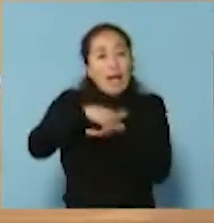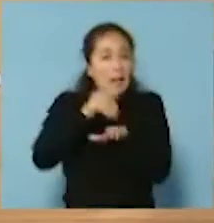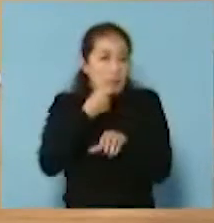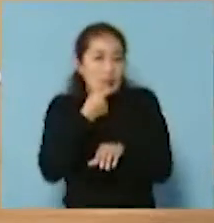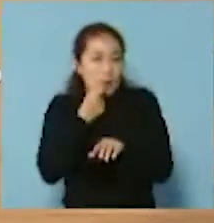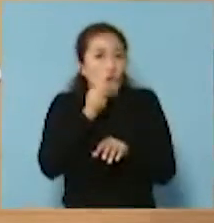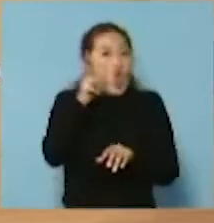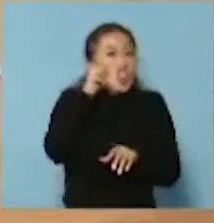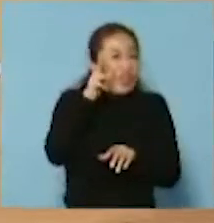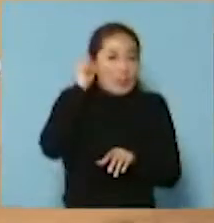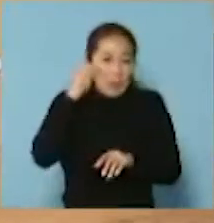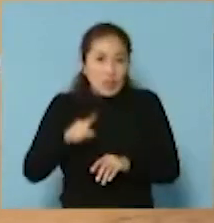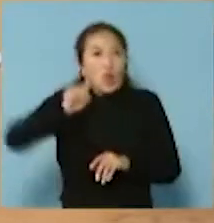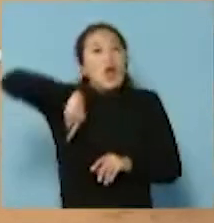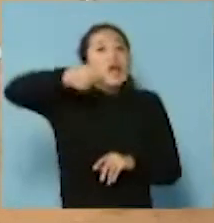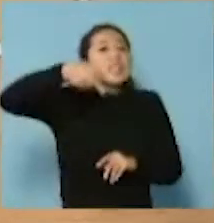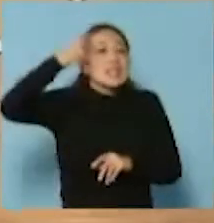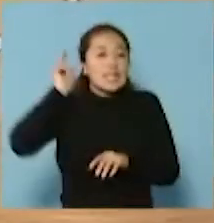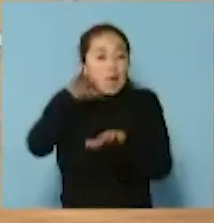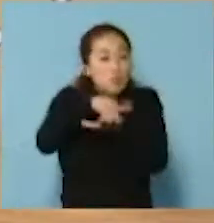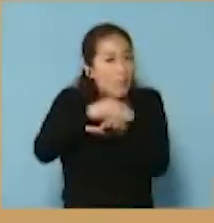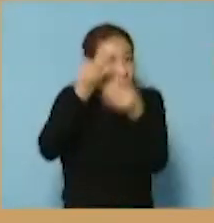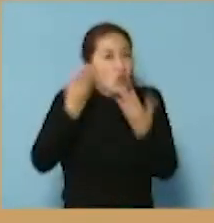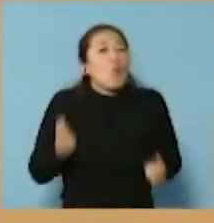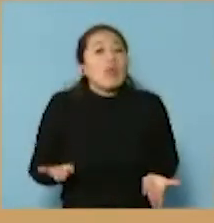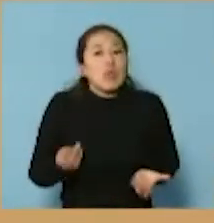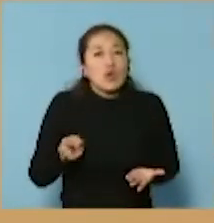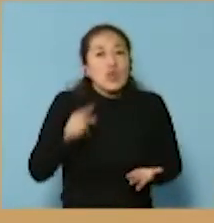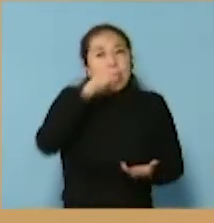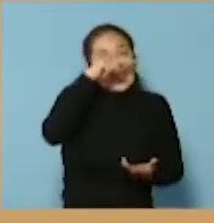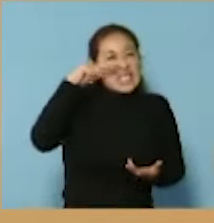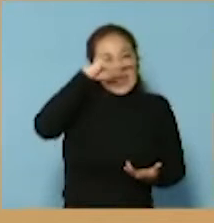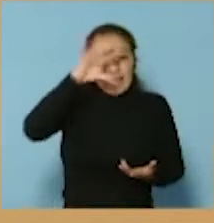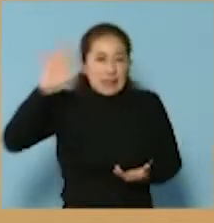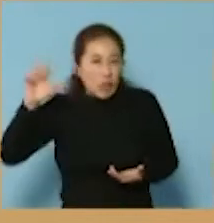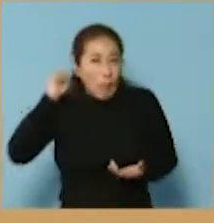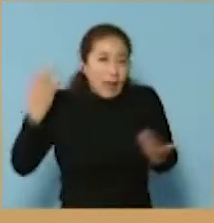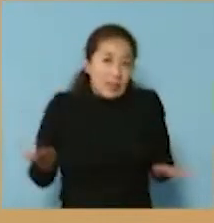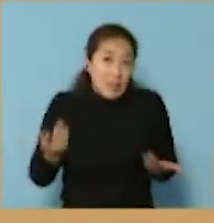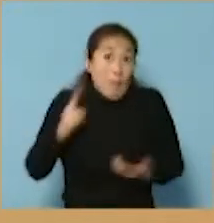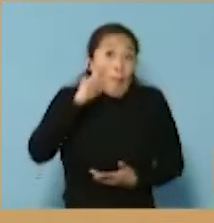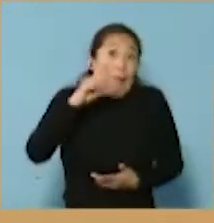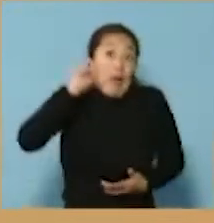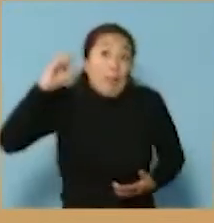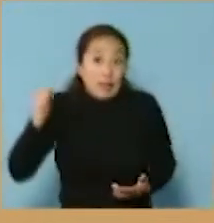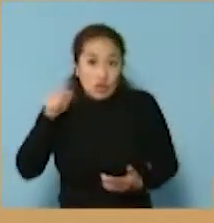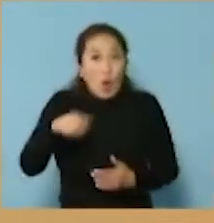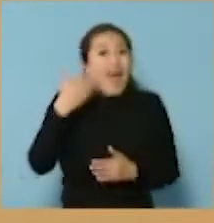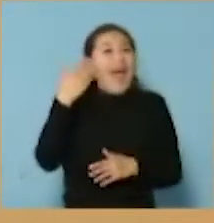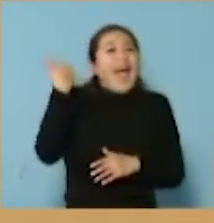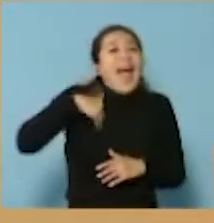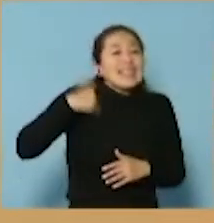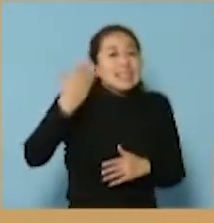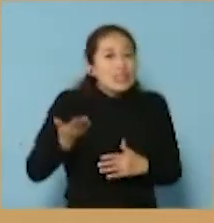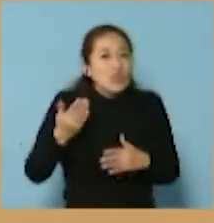por ejemplo a 3.000 pesos allá en chile de primera marca 700 800 pesos mil pesos zapato argentino pues te